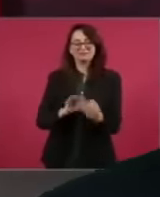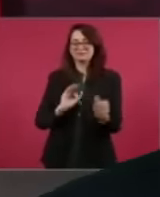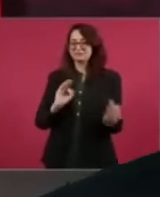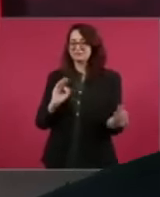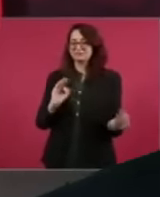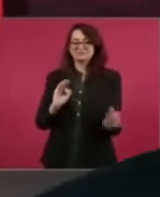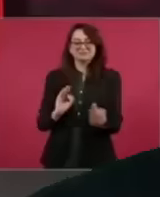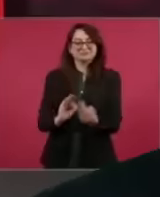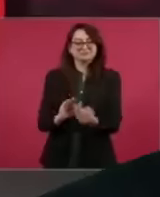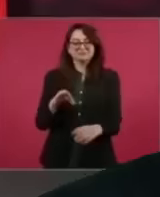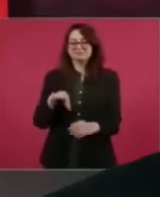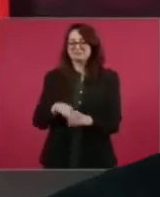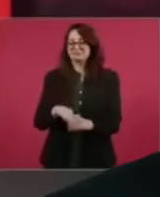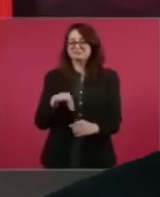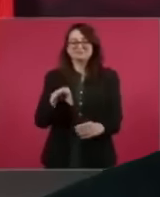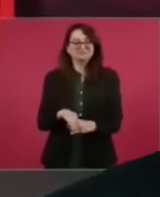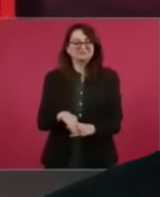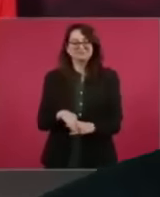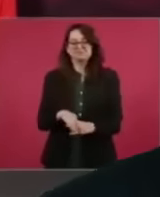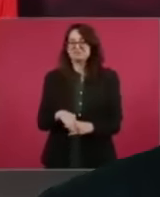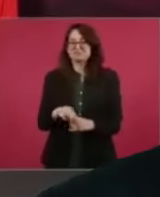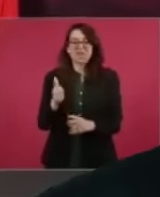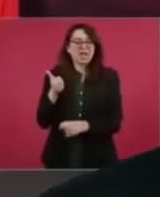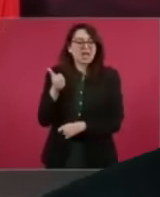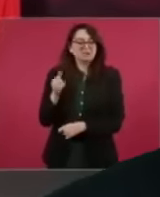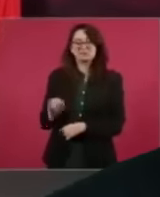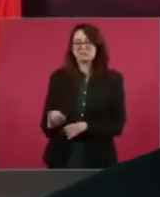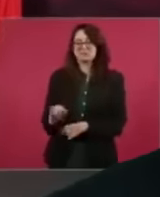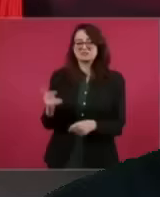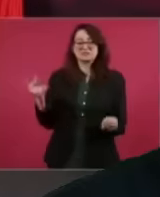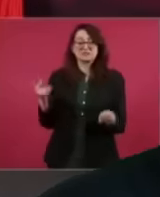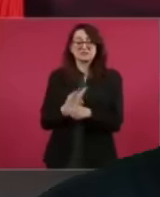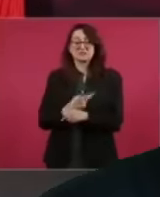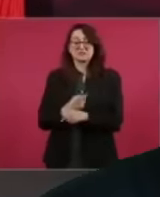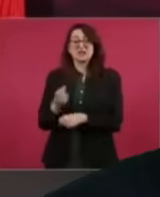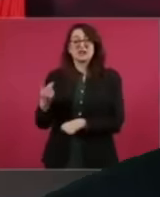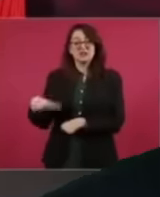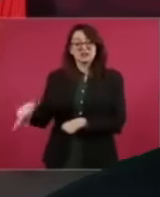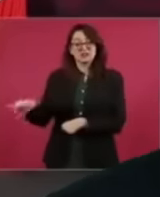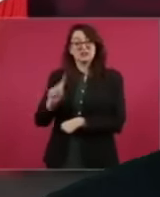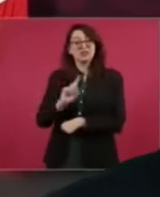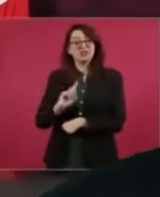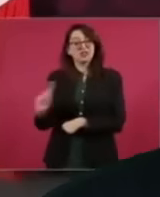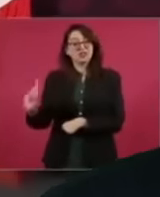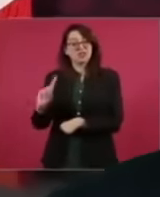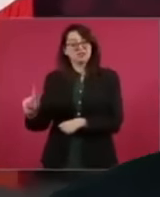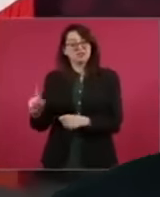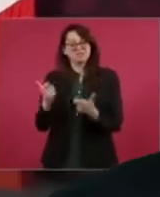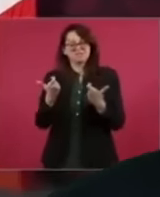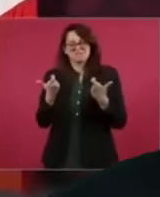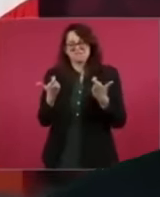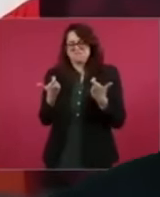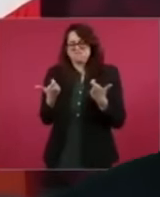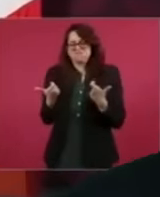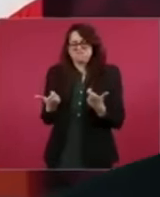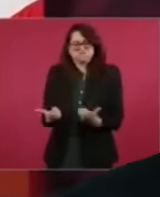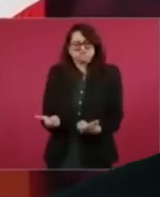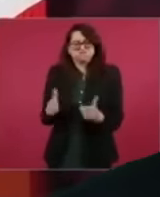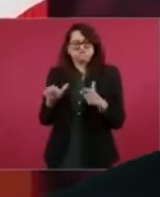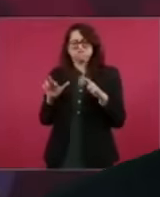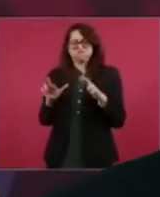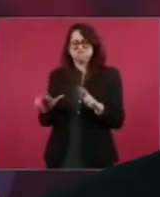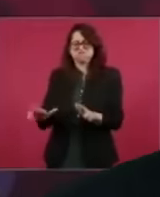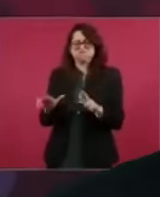carreteras sin control y asaltos por todos lados pero el viejito de los cuentos dice que lo critica pobrecito no comprenden su